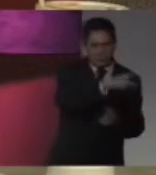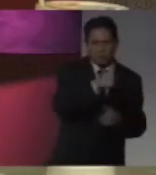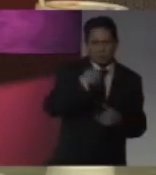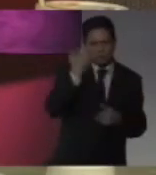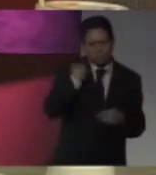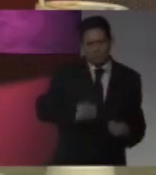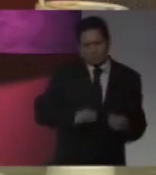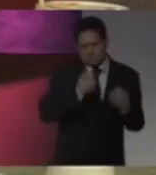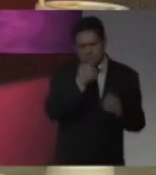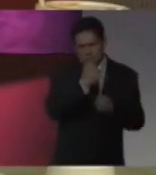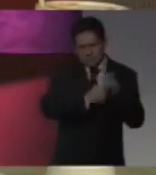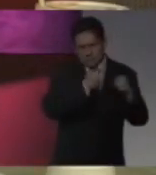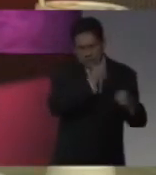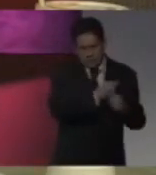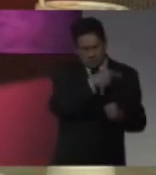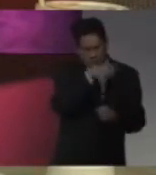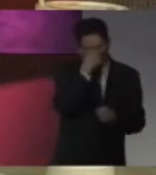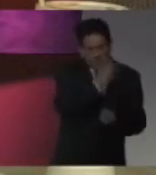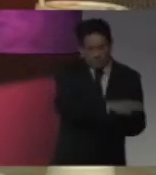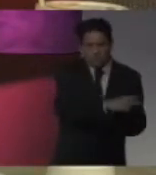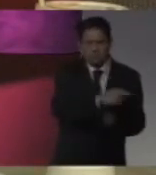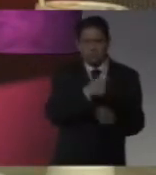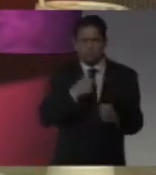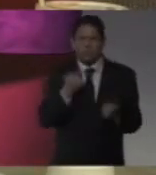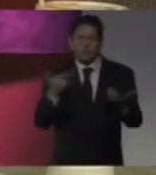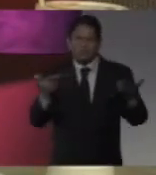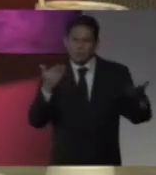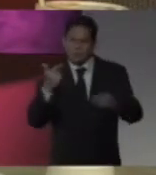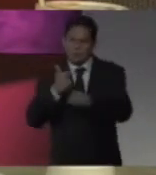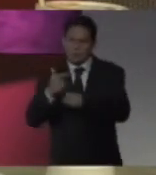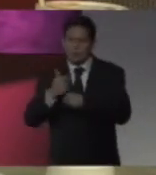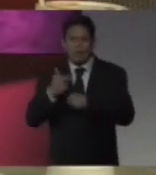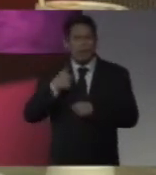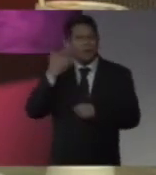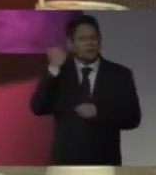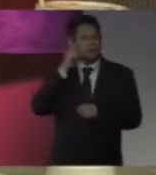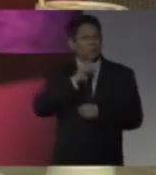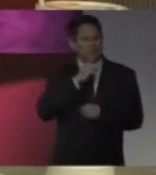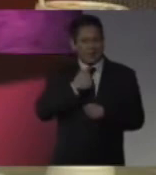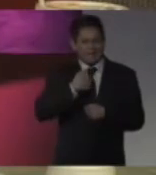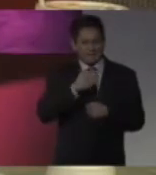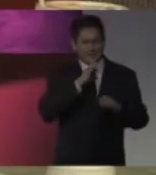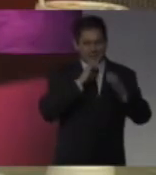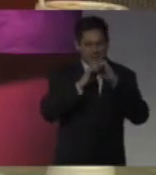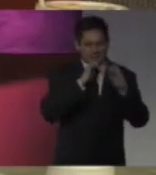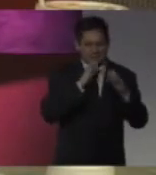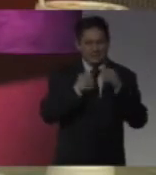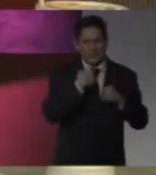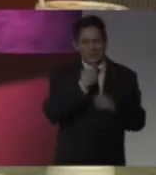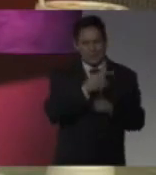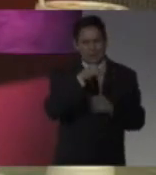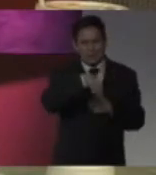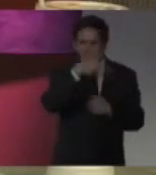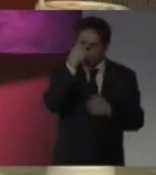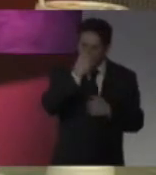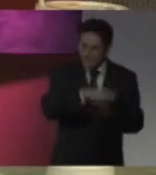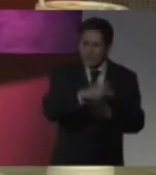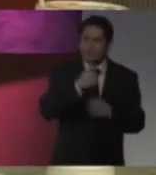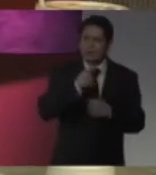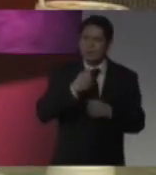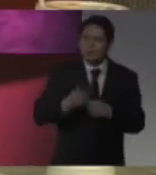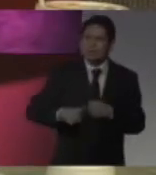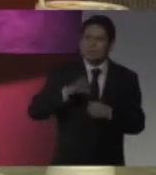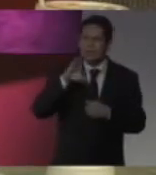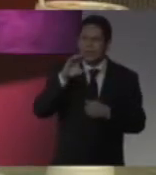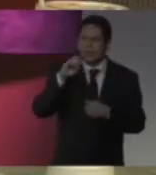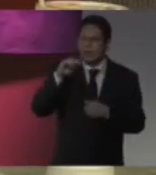6 años y le decía a la colega que me entrevistó que, bueno, gracias al pueblo mexicano que me dio una beca del